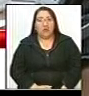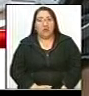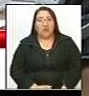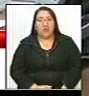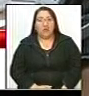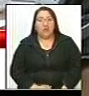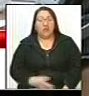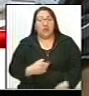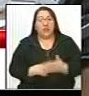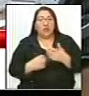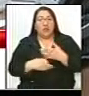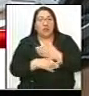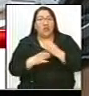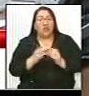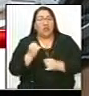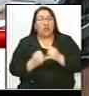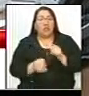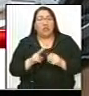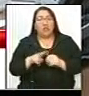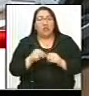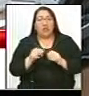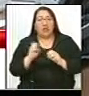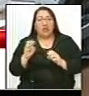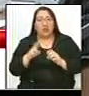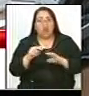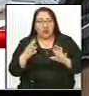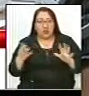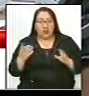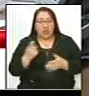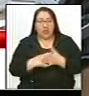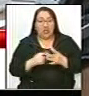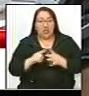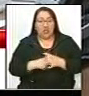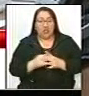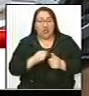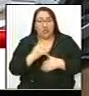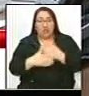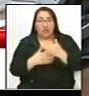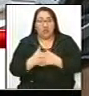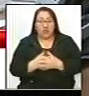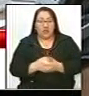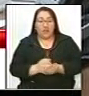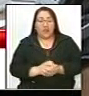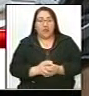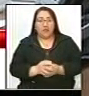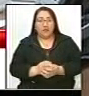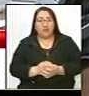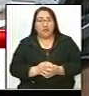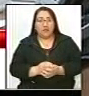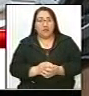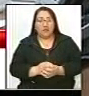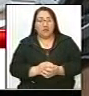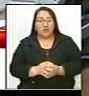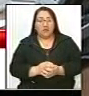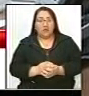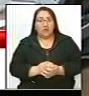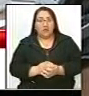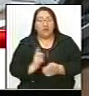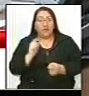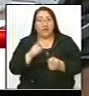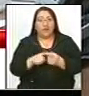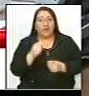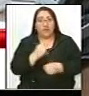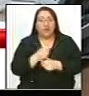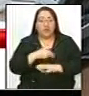formalizada no termina en enero de 2019, a pesar de que termine el proceso de desembolso, sino llega hasta el final de la ejecución